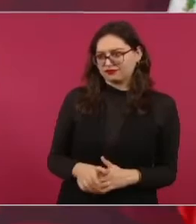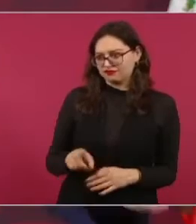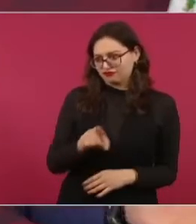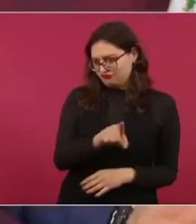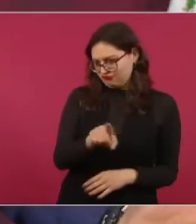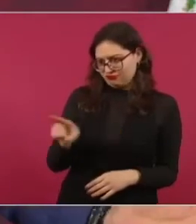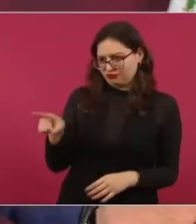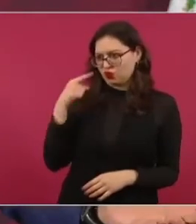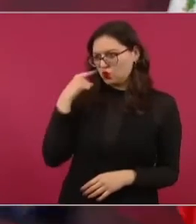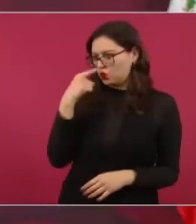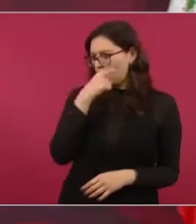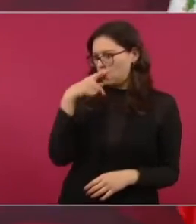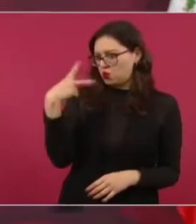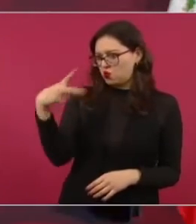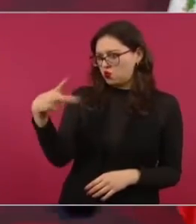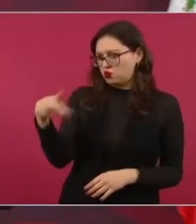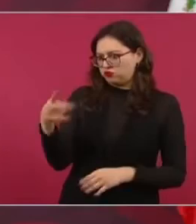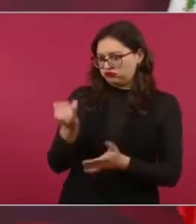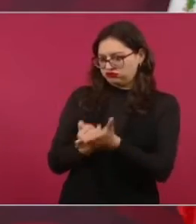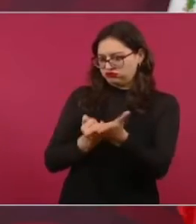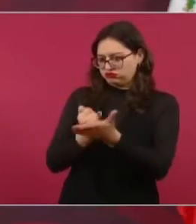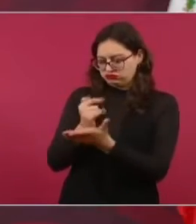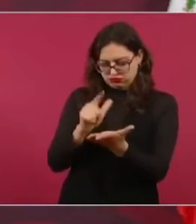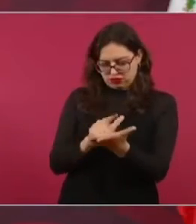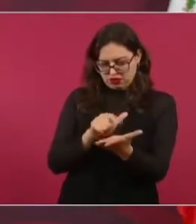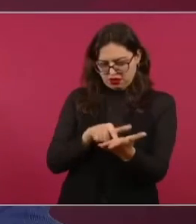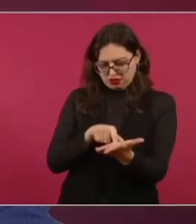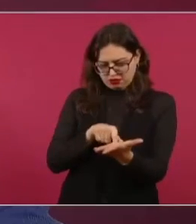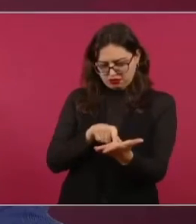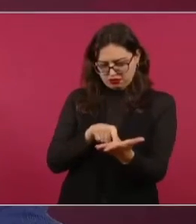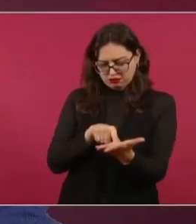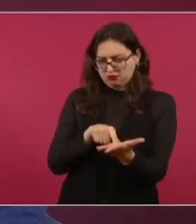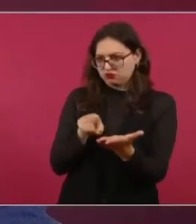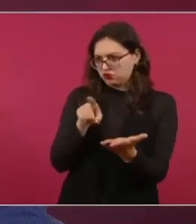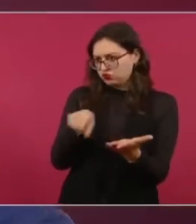elíjanlos ustedes, así está.